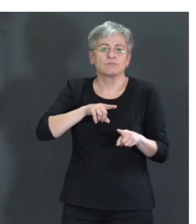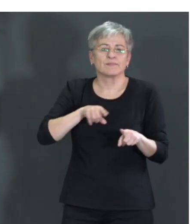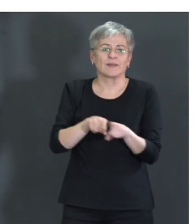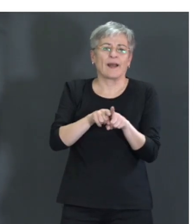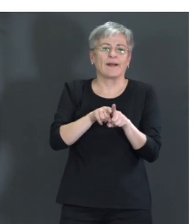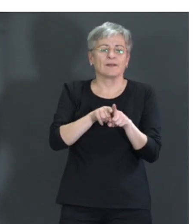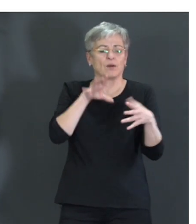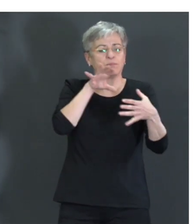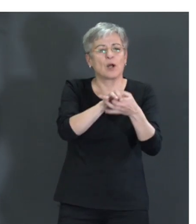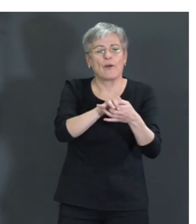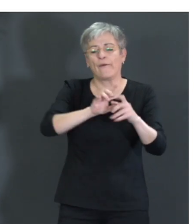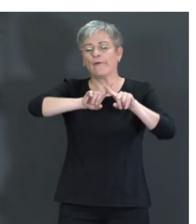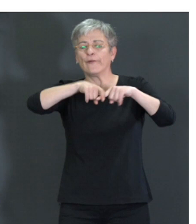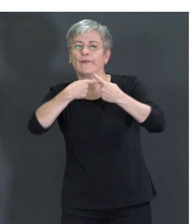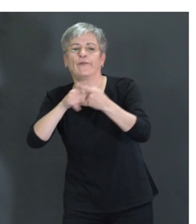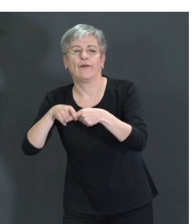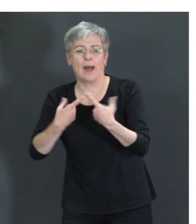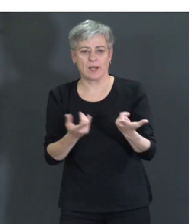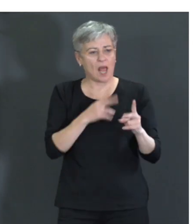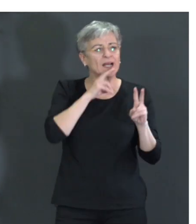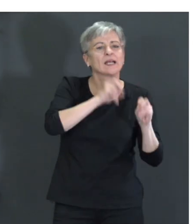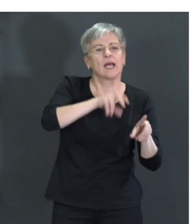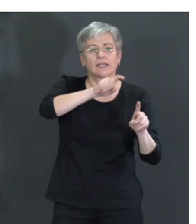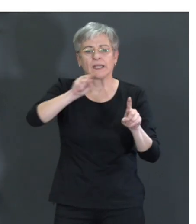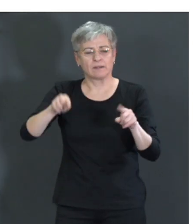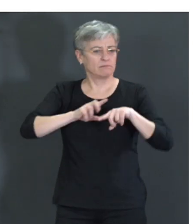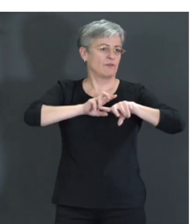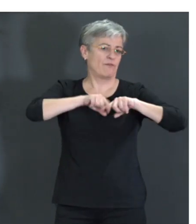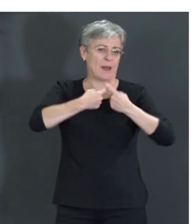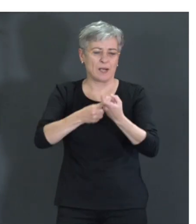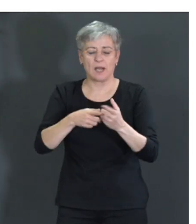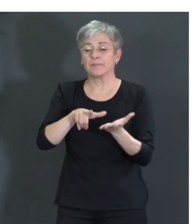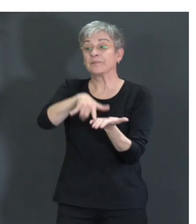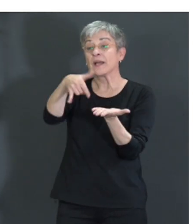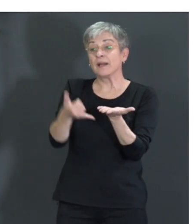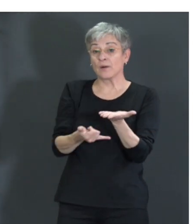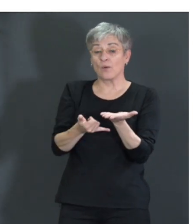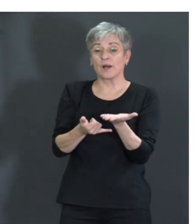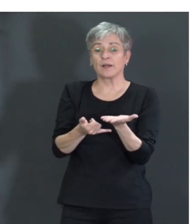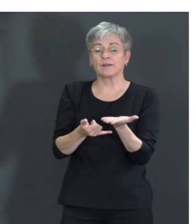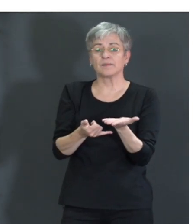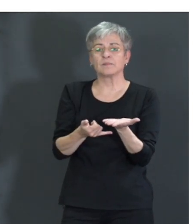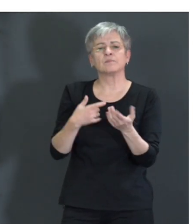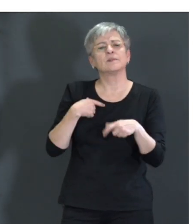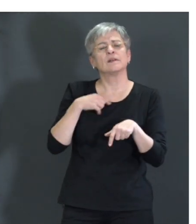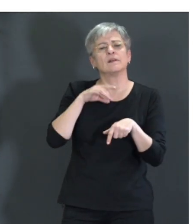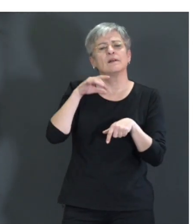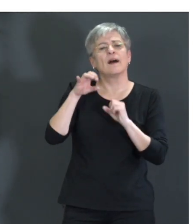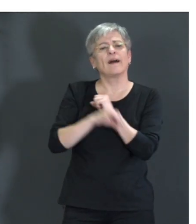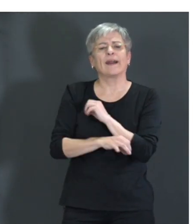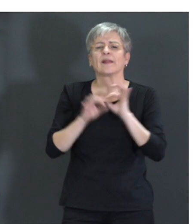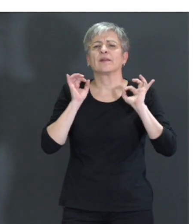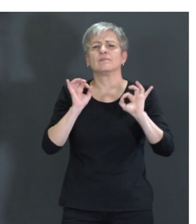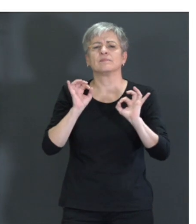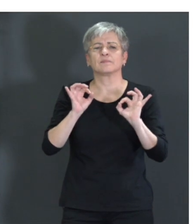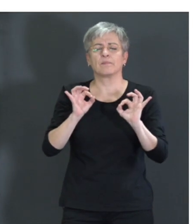identificar el parentesco, ¿no? Los diferentes parentescos dentro de una familia. Con el lenguaje lo que se ha querido es hacer ejercicios para conseguir, sobre